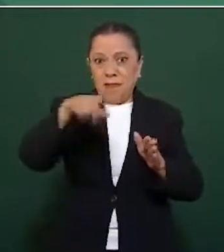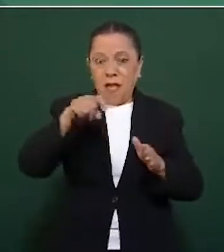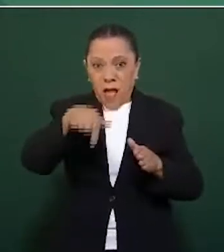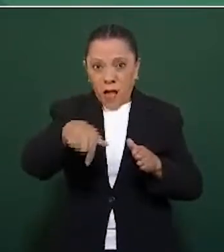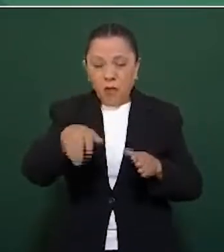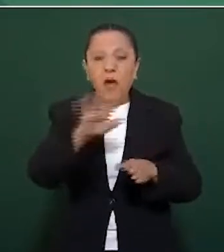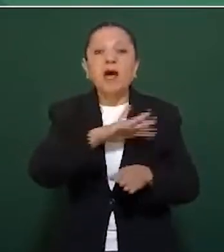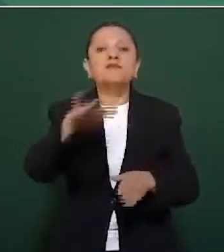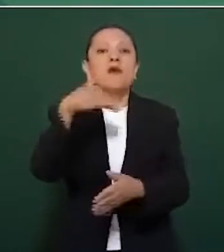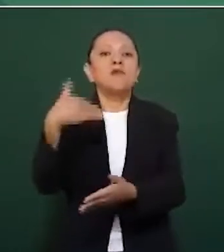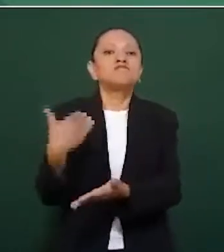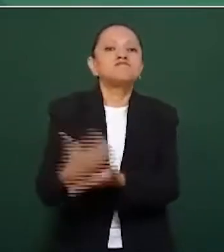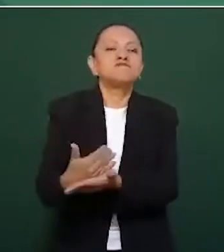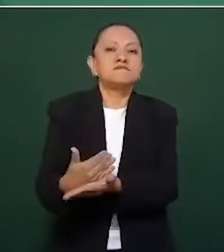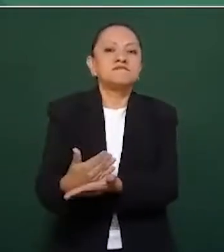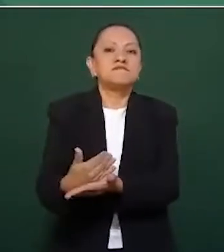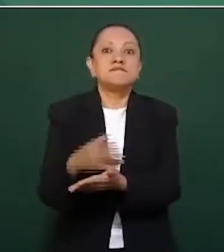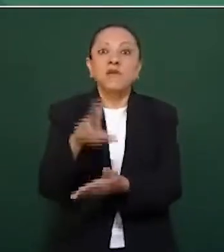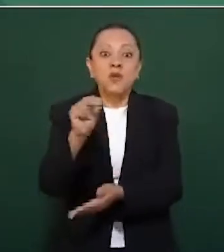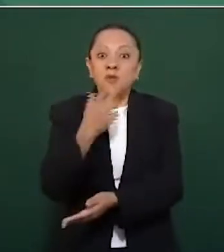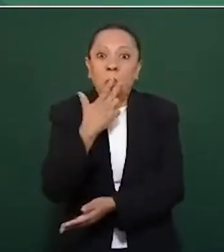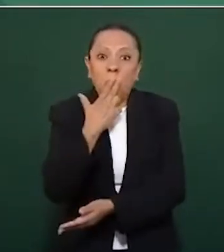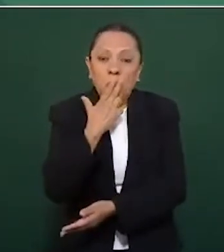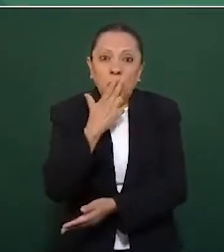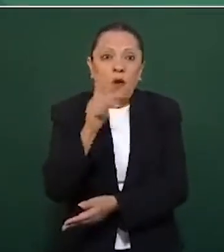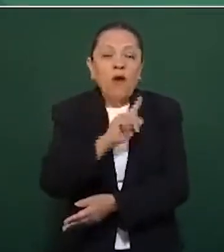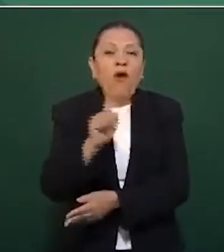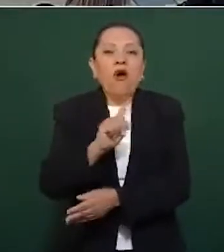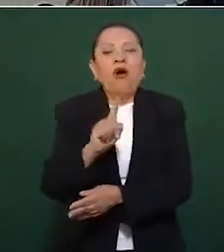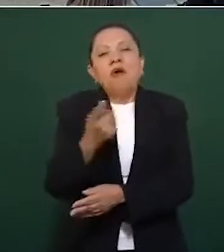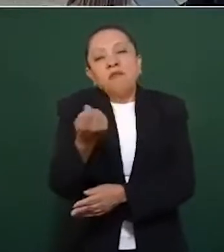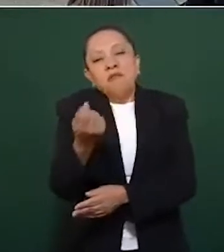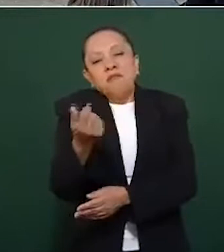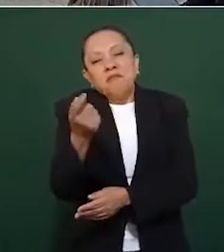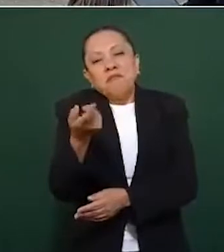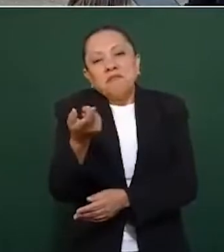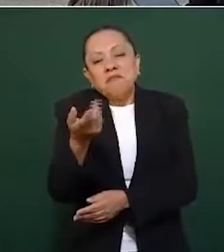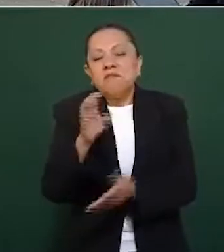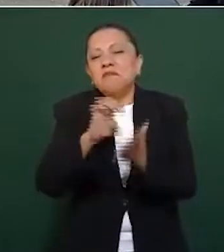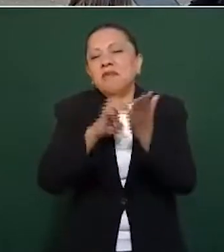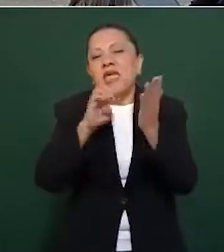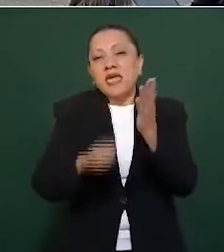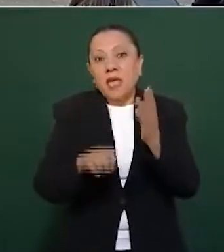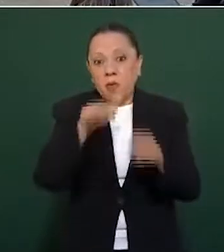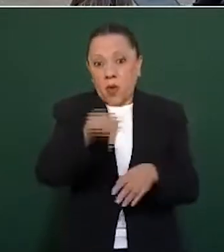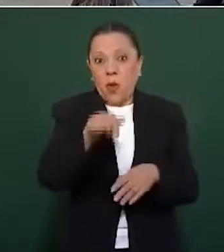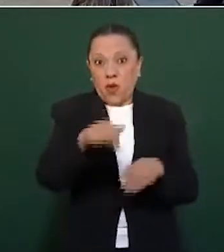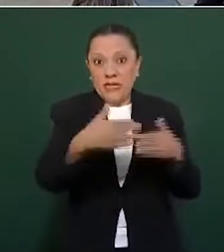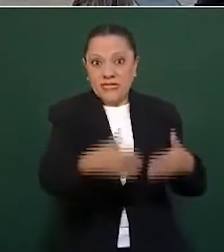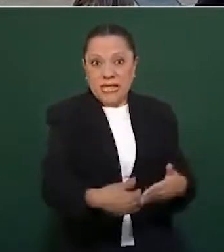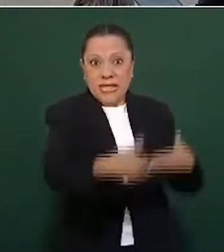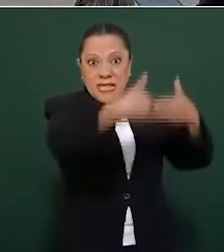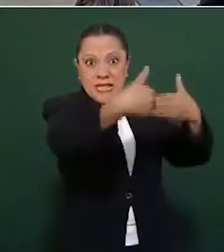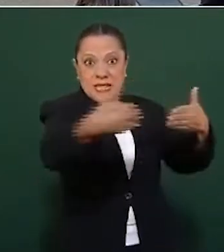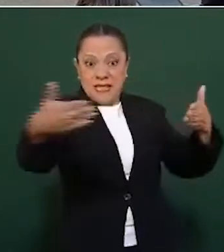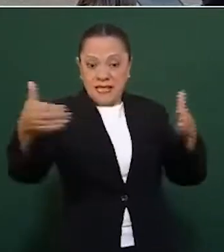Están subutilizadas. Si una presa tiene 6 turbinas,